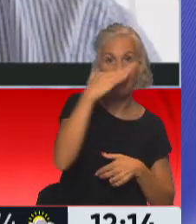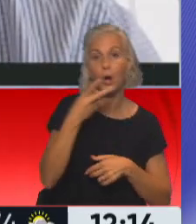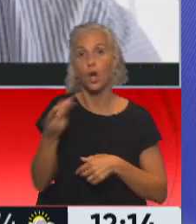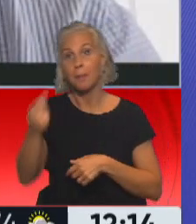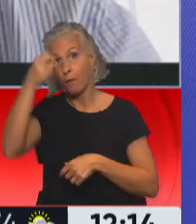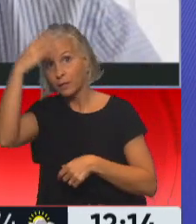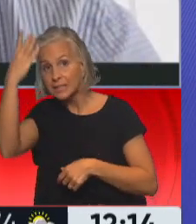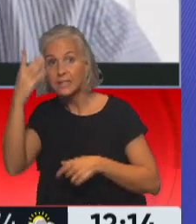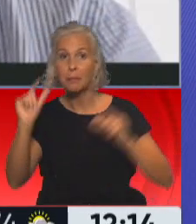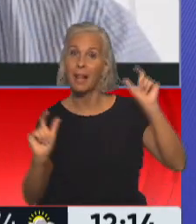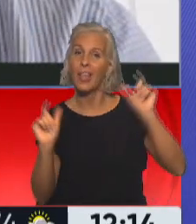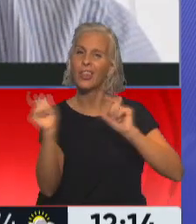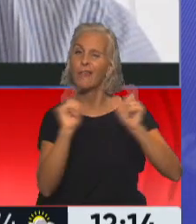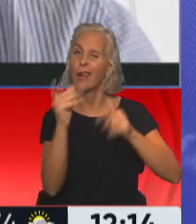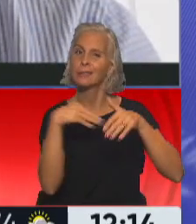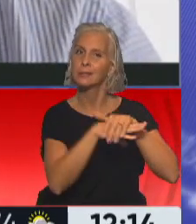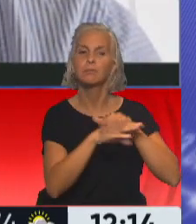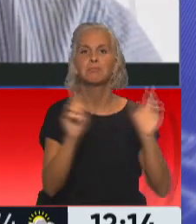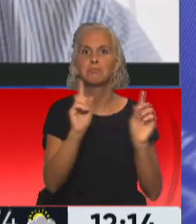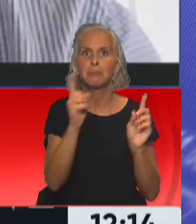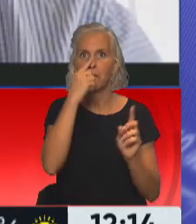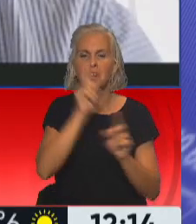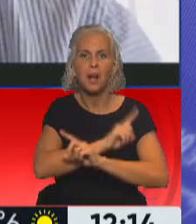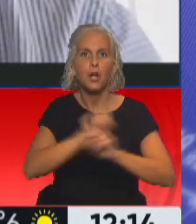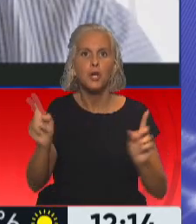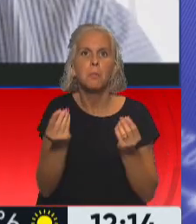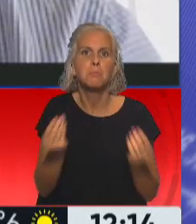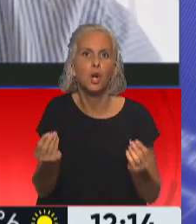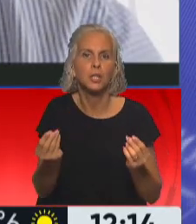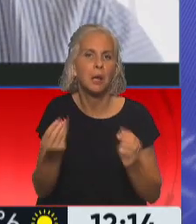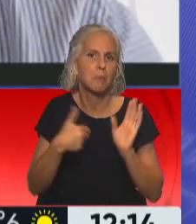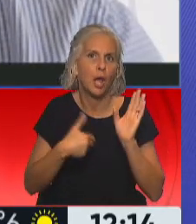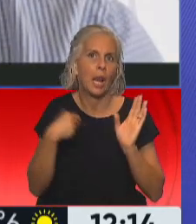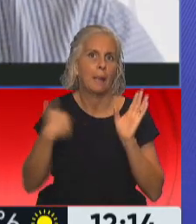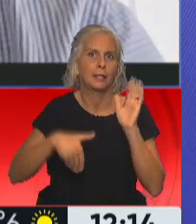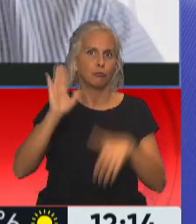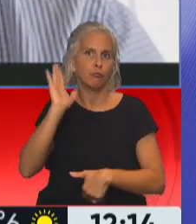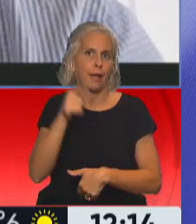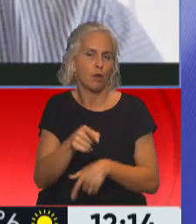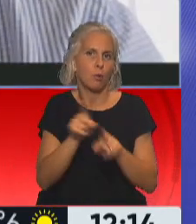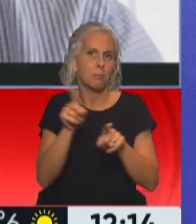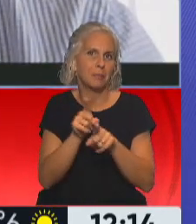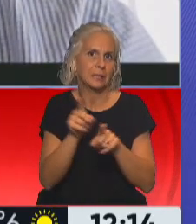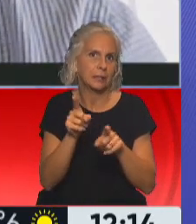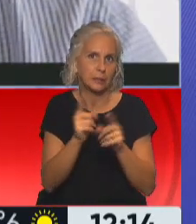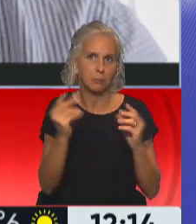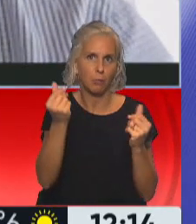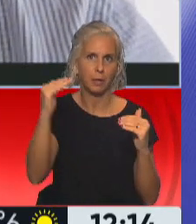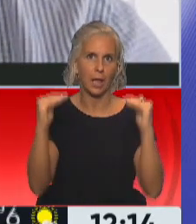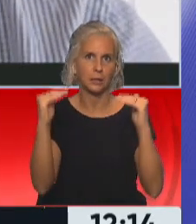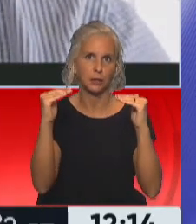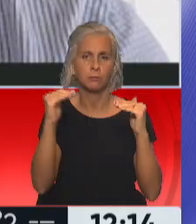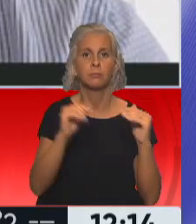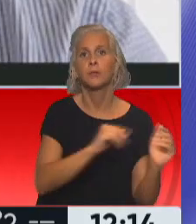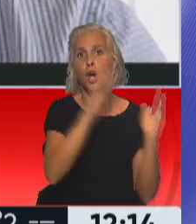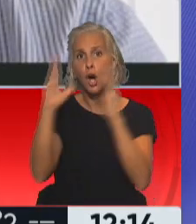Bueno, para hacer una diferencia, eso evidentemente no está pasando porque están prácticamente en una misma cotización. Y el otro periscopio era